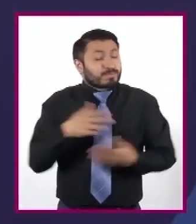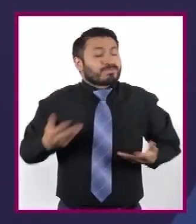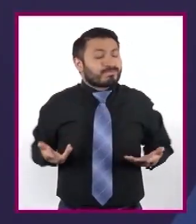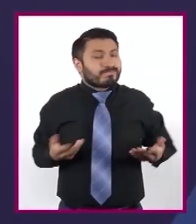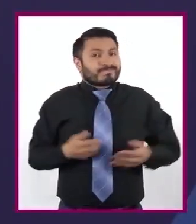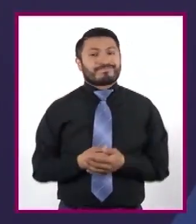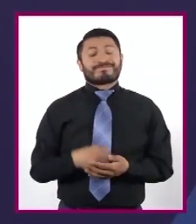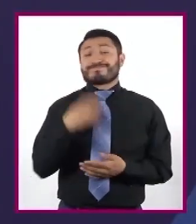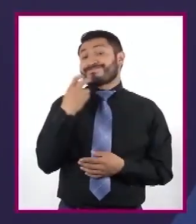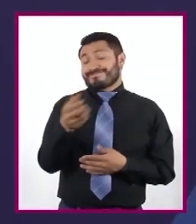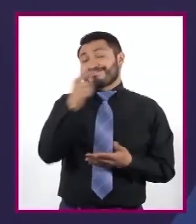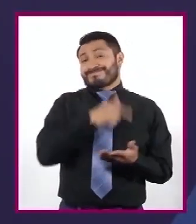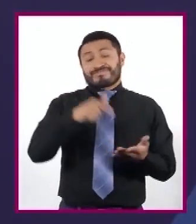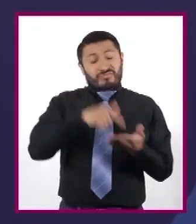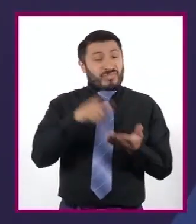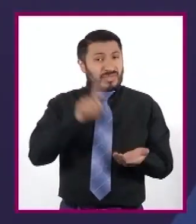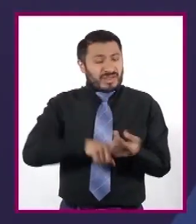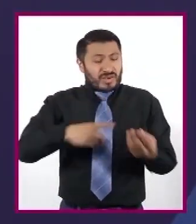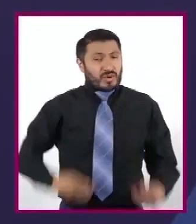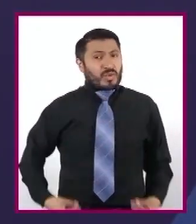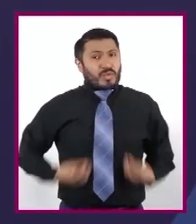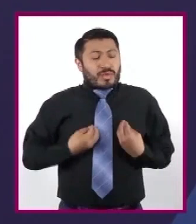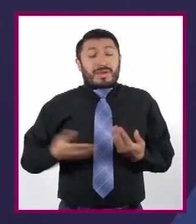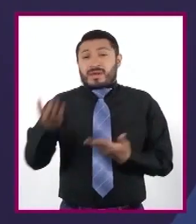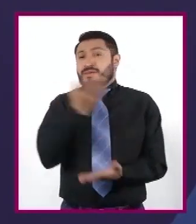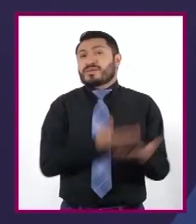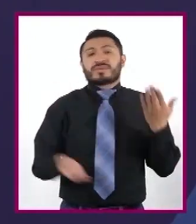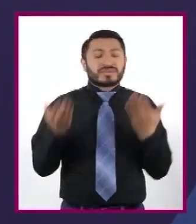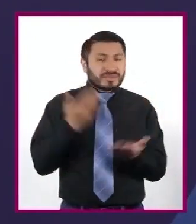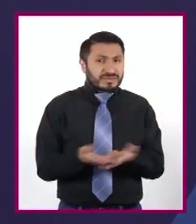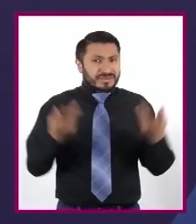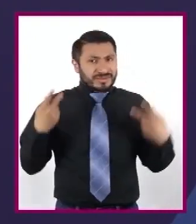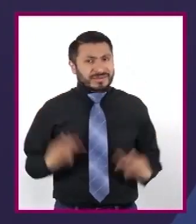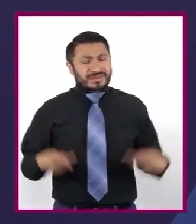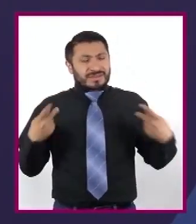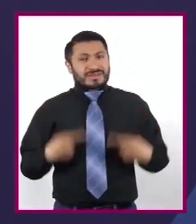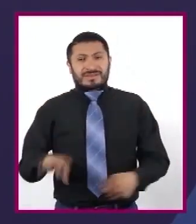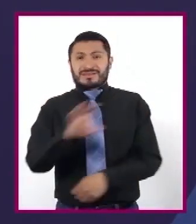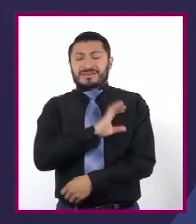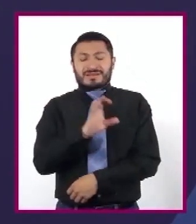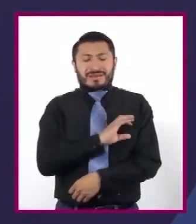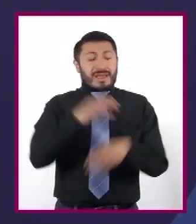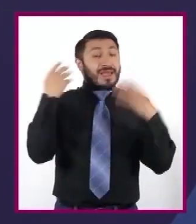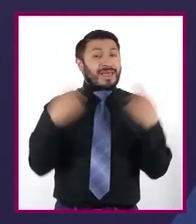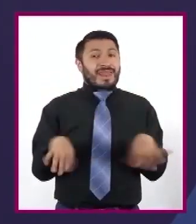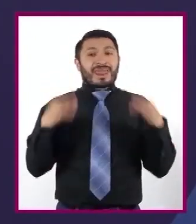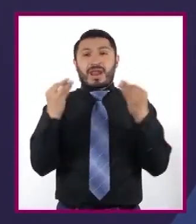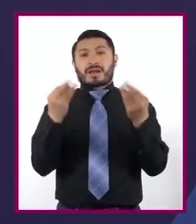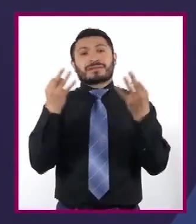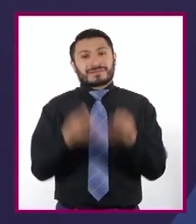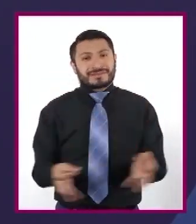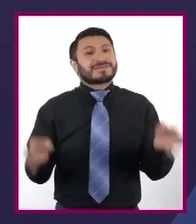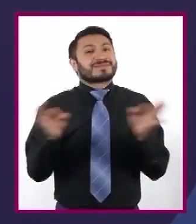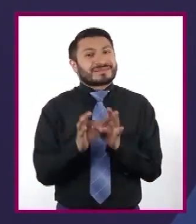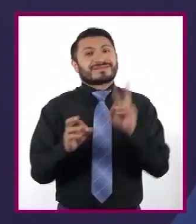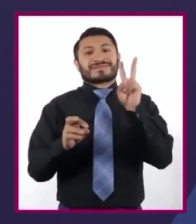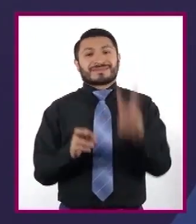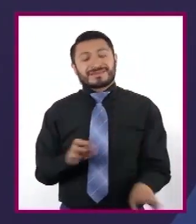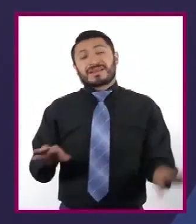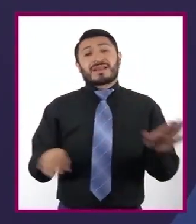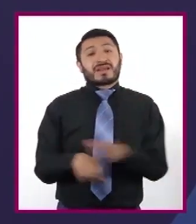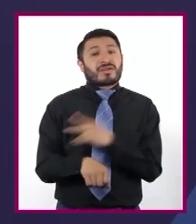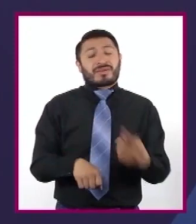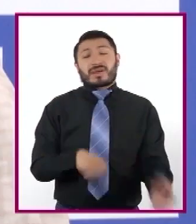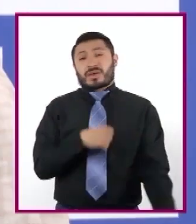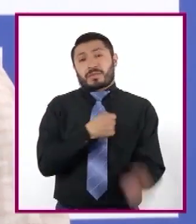Ese lugar donde vivimos y que compartimos con las personas que queremos es muy importante para todos porque nos protege